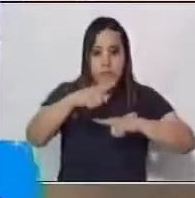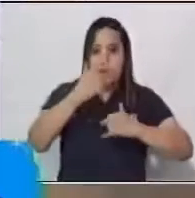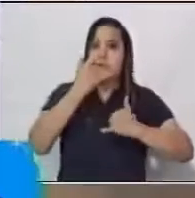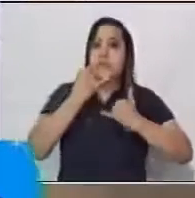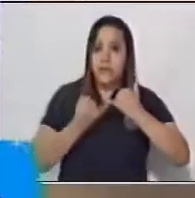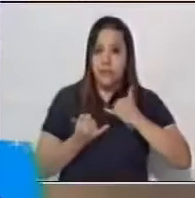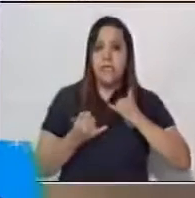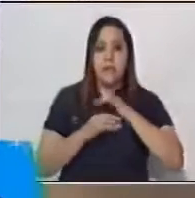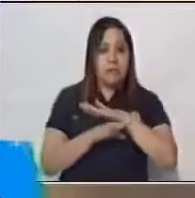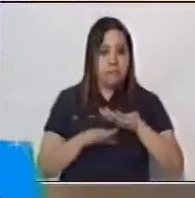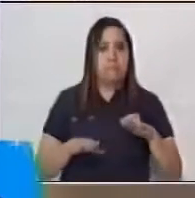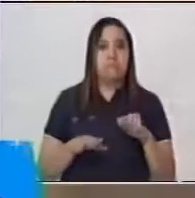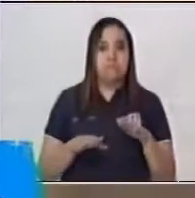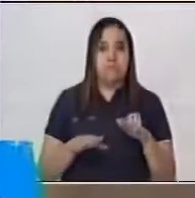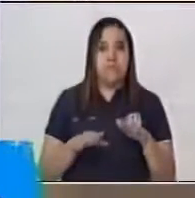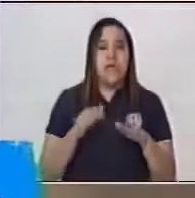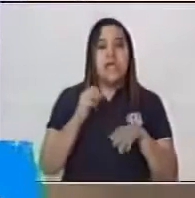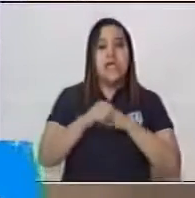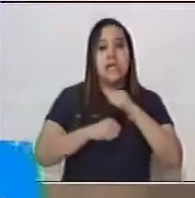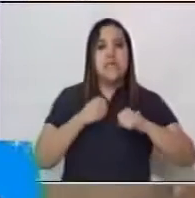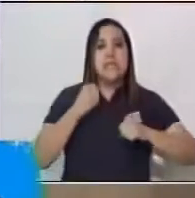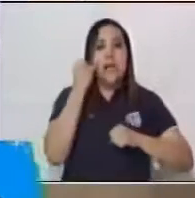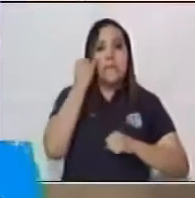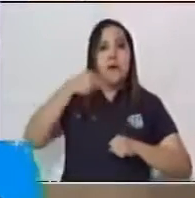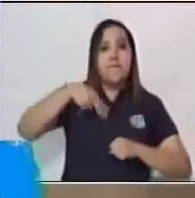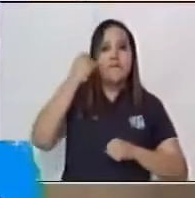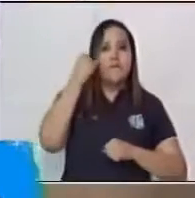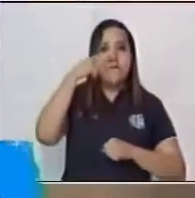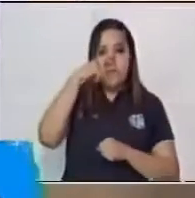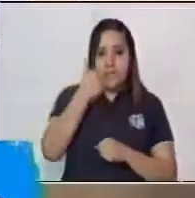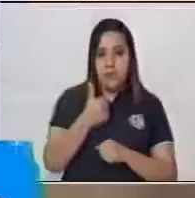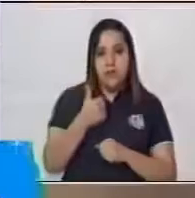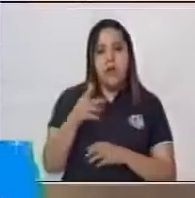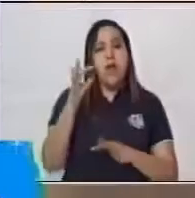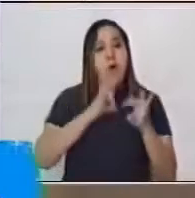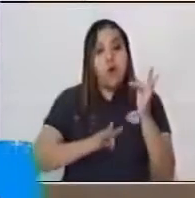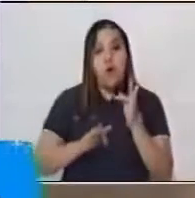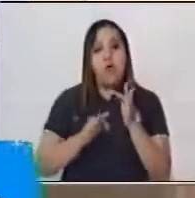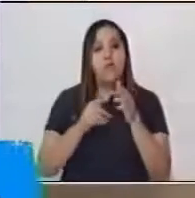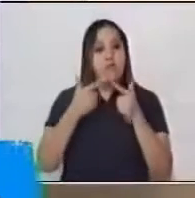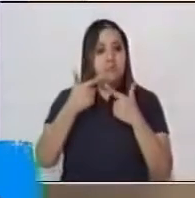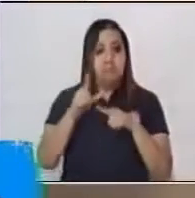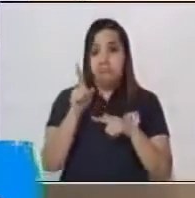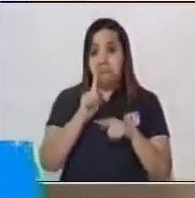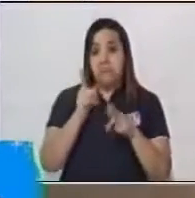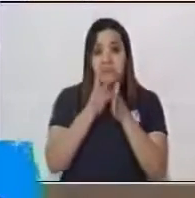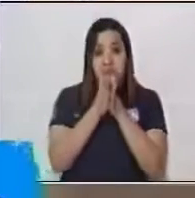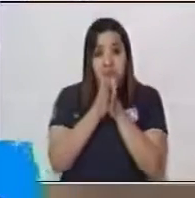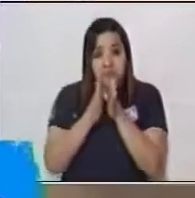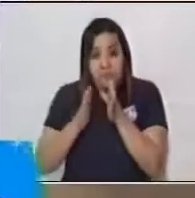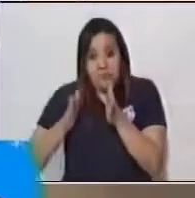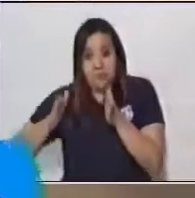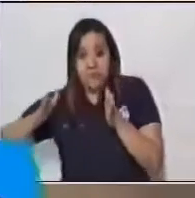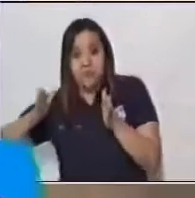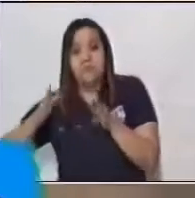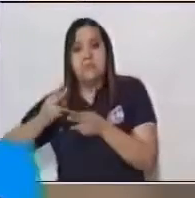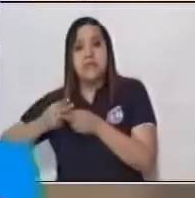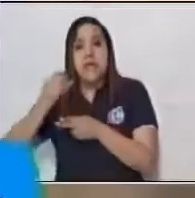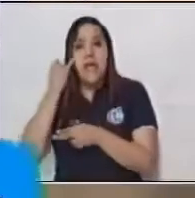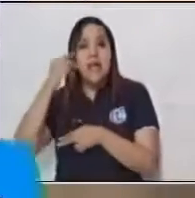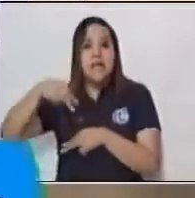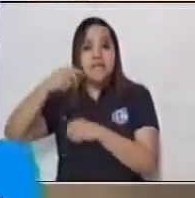y sería finita, o no puede tener límite y sería infinita.